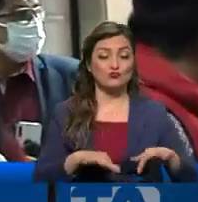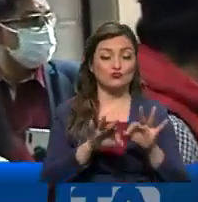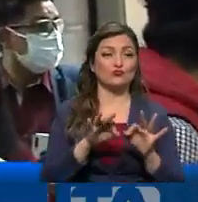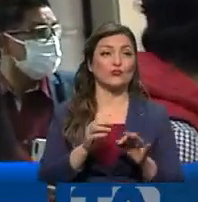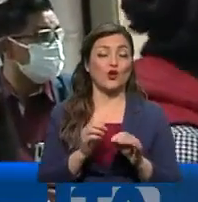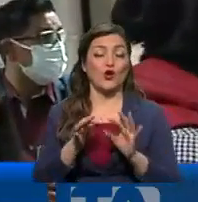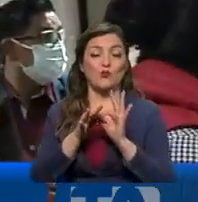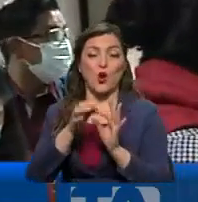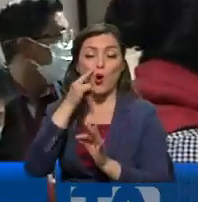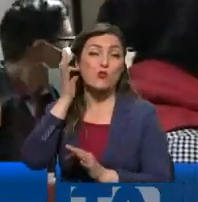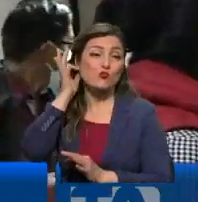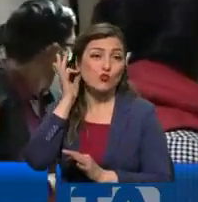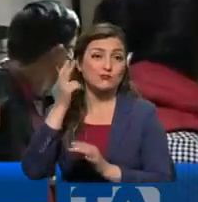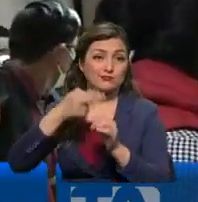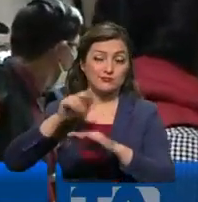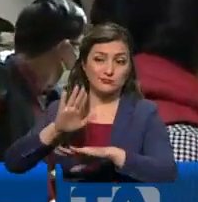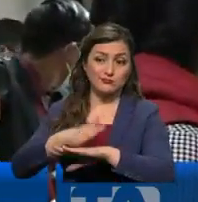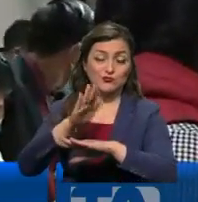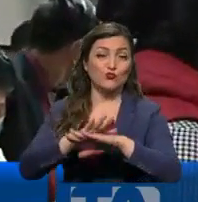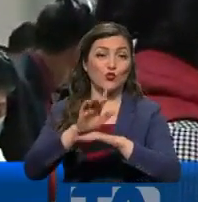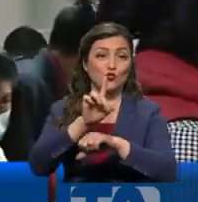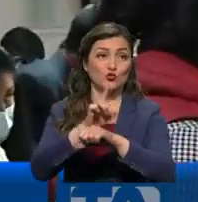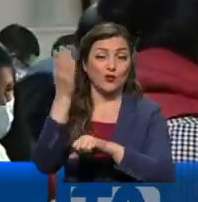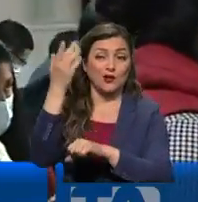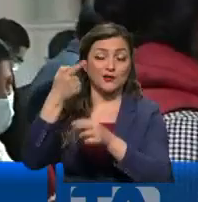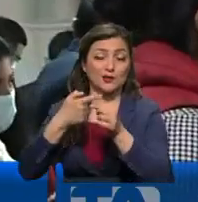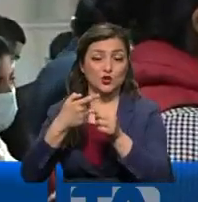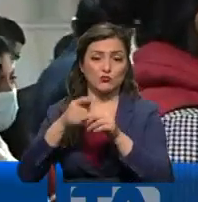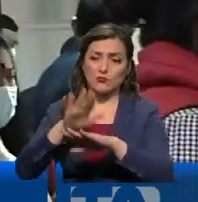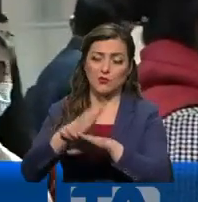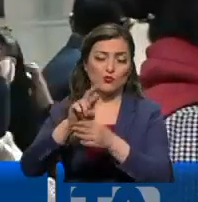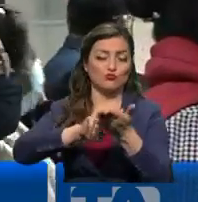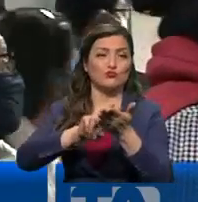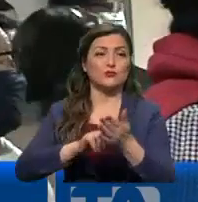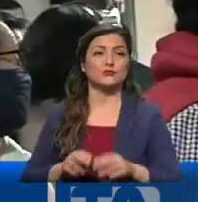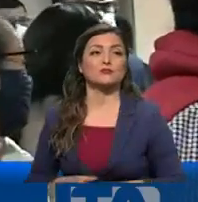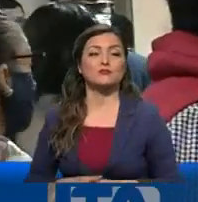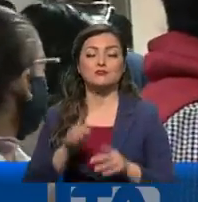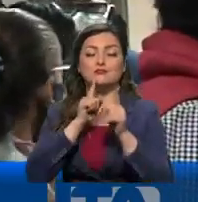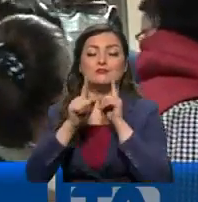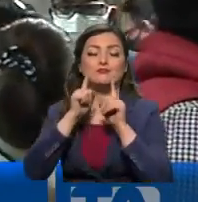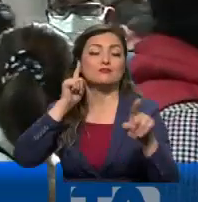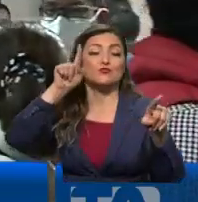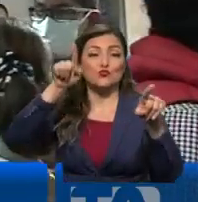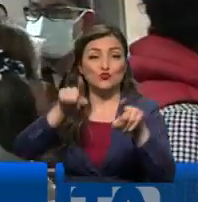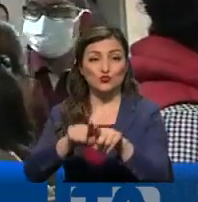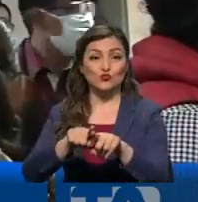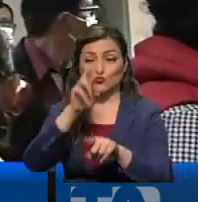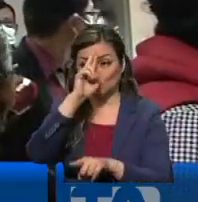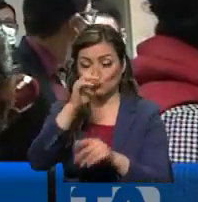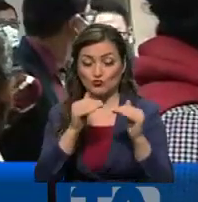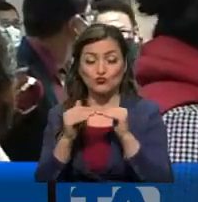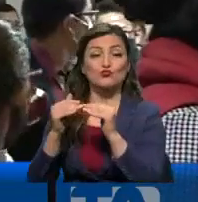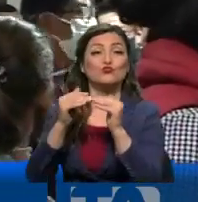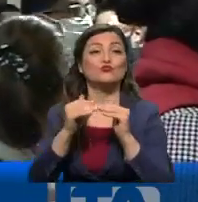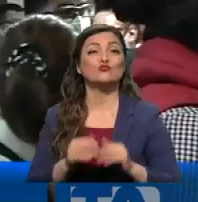los compañeros y compañeras concejales a la convocatoria del doctor Guarderas como alcalde de Quito. Se espera diálogo, consenso, respeto a la